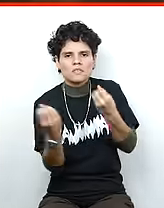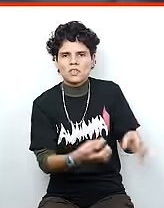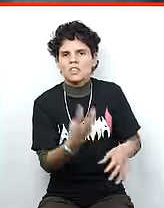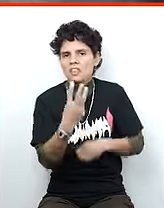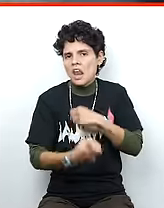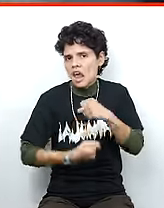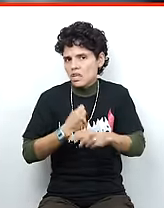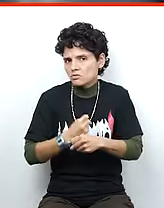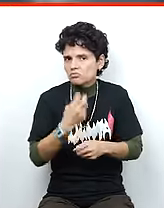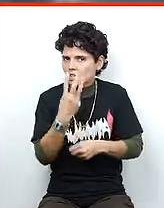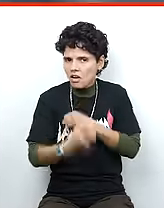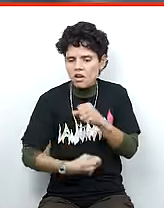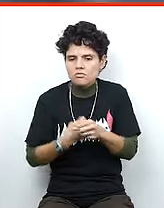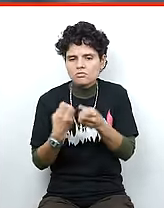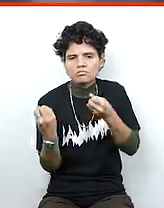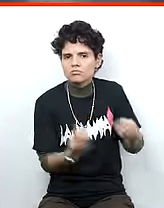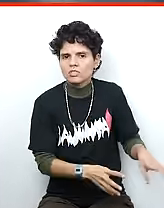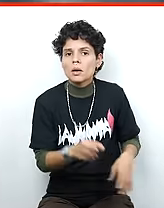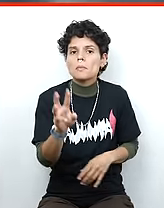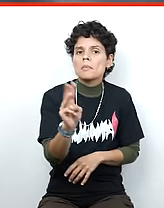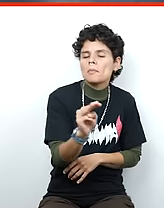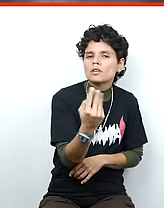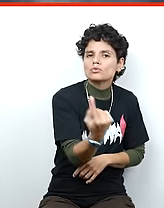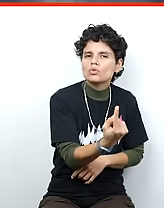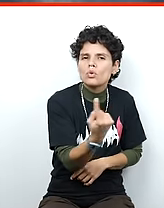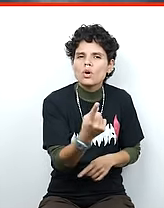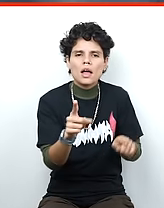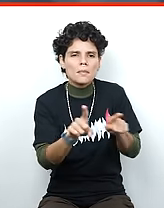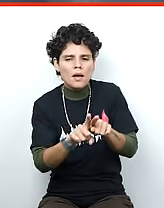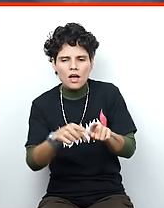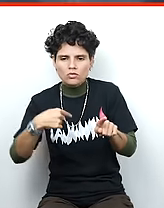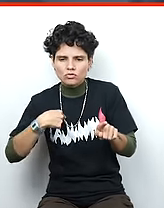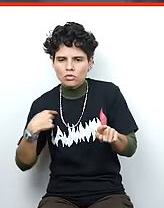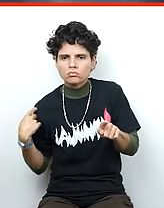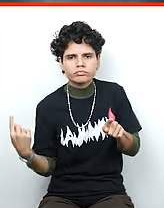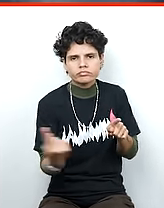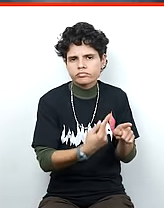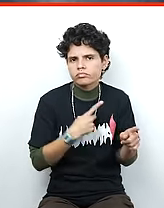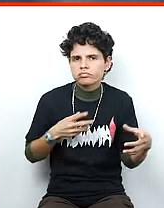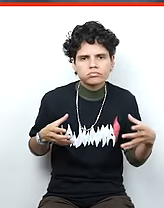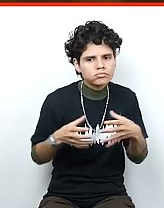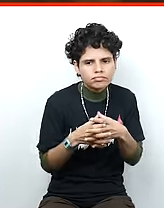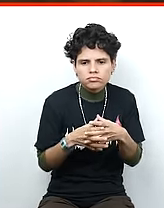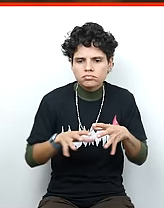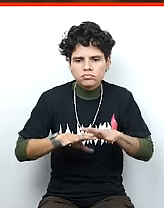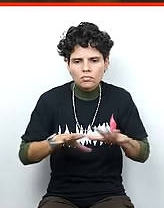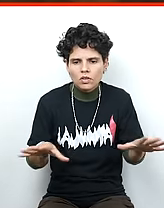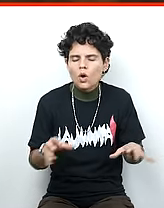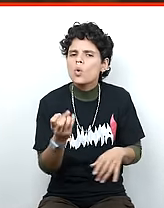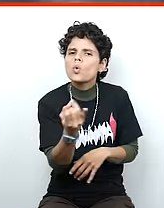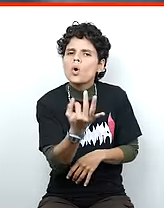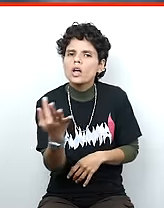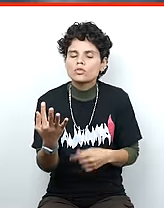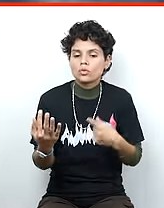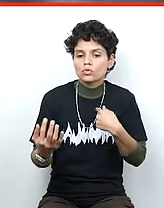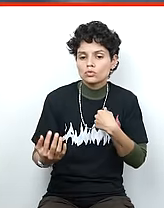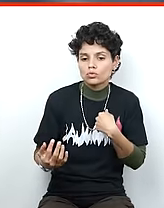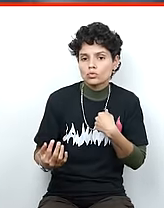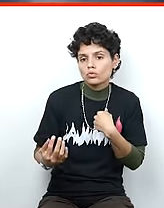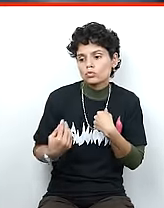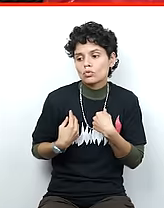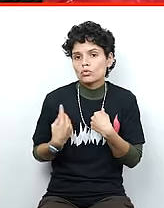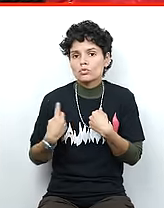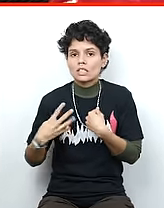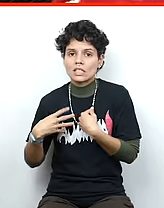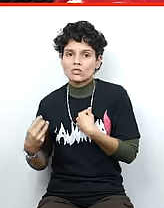tenías? 3 años. ¿3 años? Sí, y ahí mi amita quedó sola con mi hermano, yo, mi familia, todo, tirando para allá. ¿Cuánto eran? Yo, mi hermano y mi